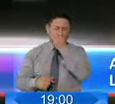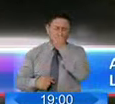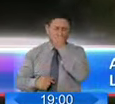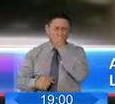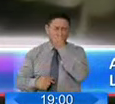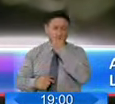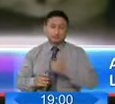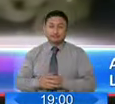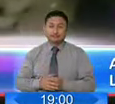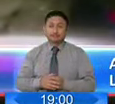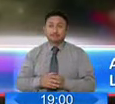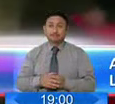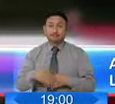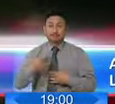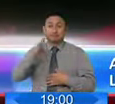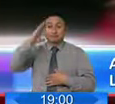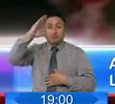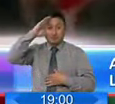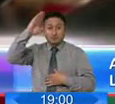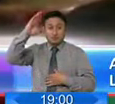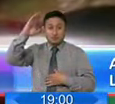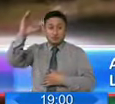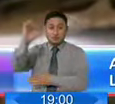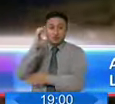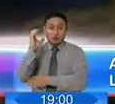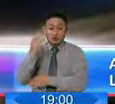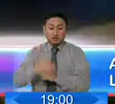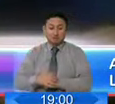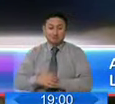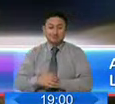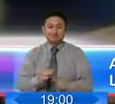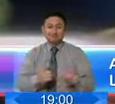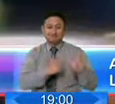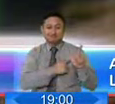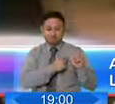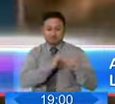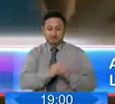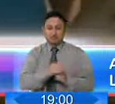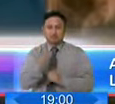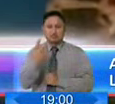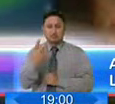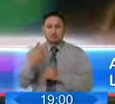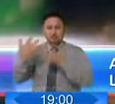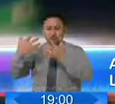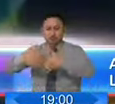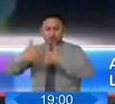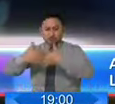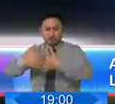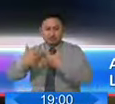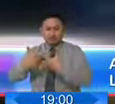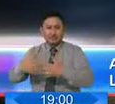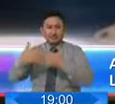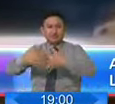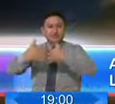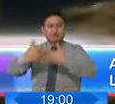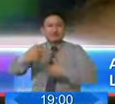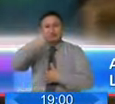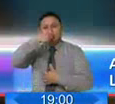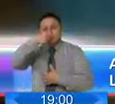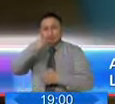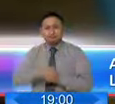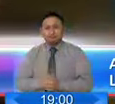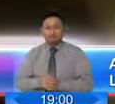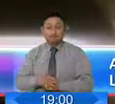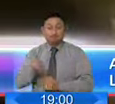Miembros de las Fuerzas Armadas y policías colombianas encontraron dos laboratorios que eran usados para procesar clorhidrato de cocaína. Según